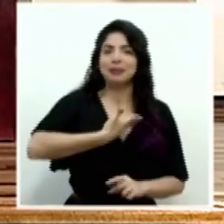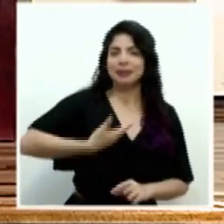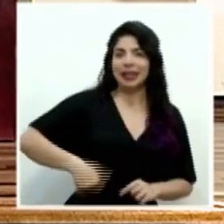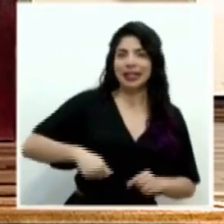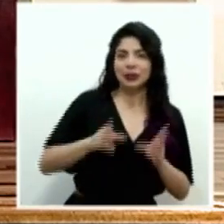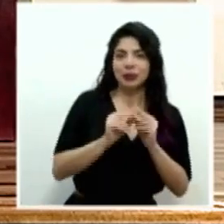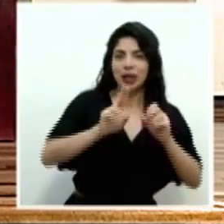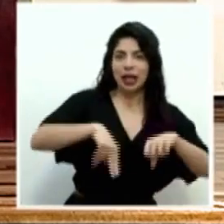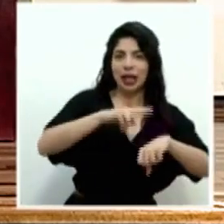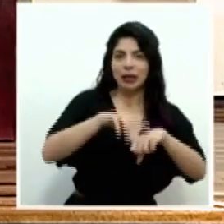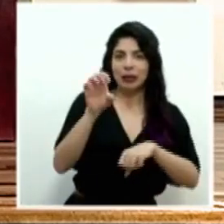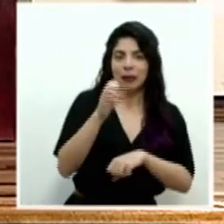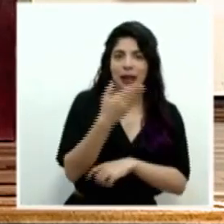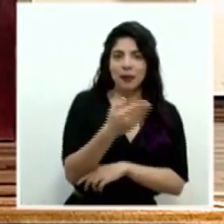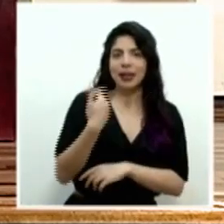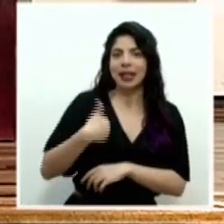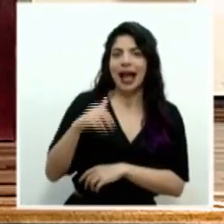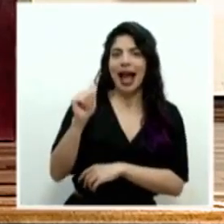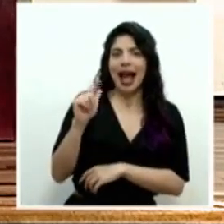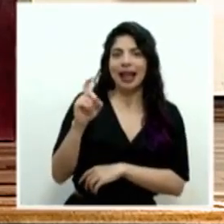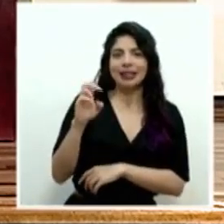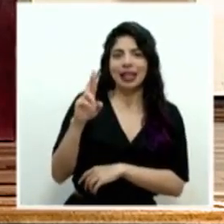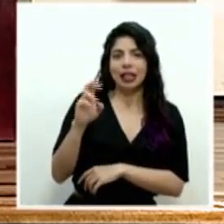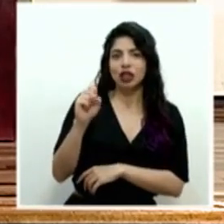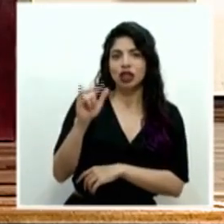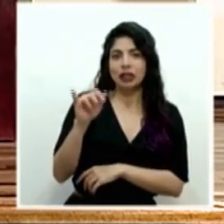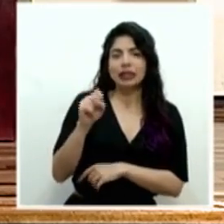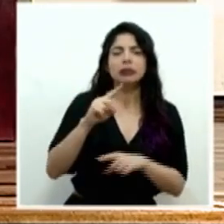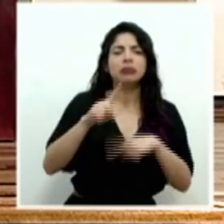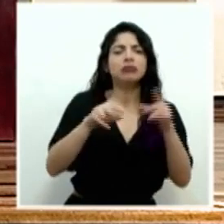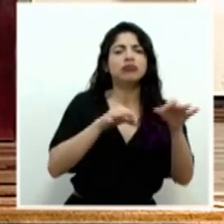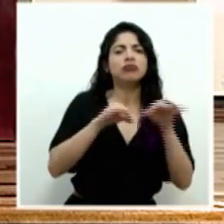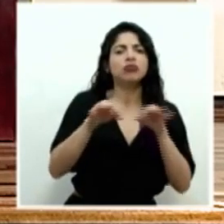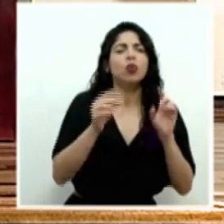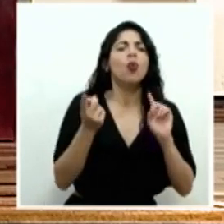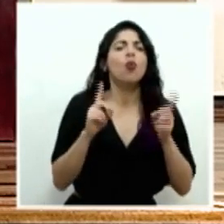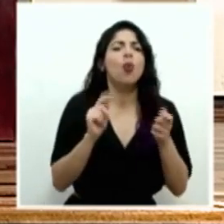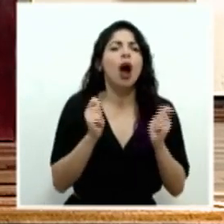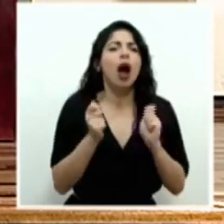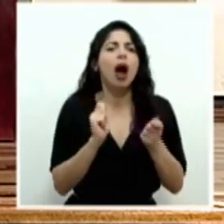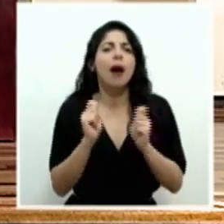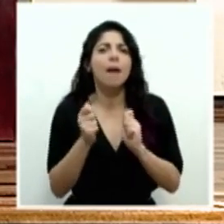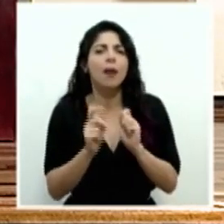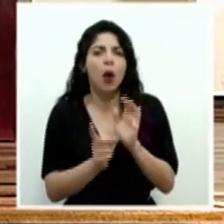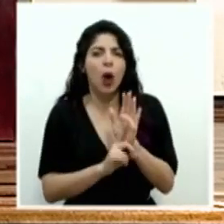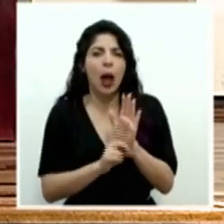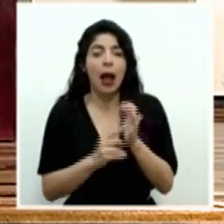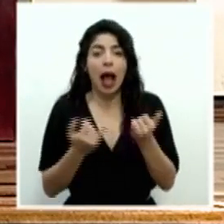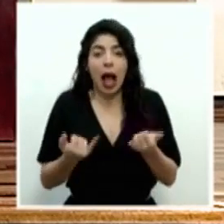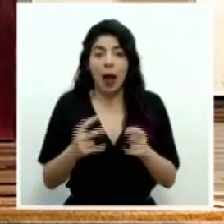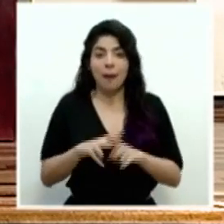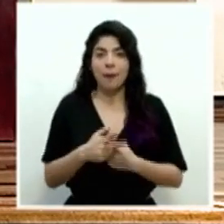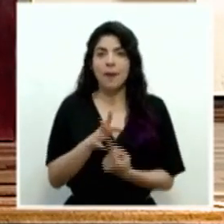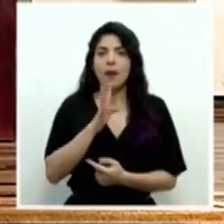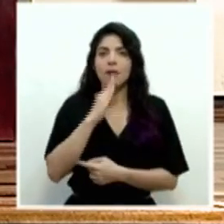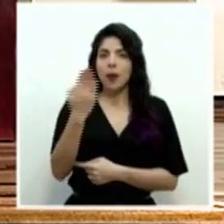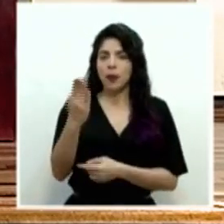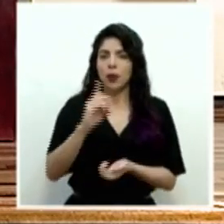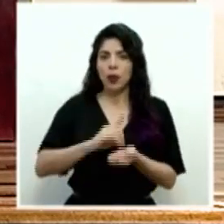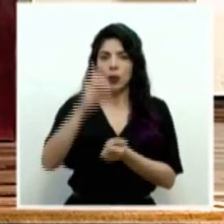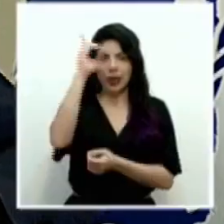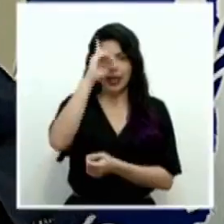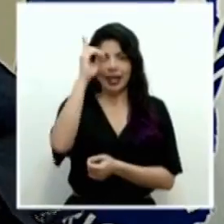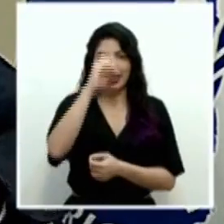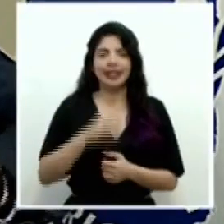Comisión Nacional de Emergencias, el señor Alexander Solís, quien detallará sobre los cambios en las alertas. Cedemos el uso a la palabra al doctor